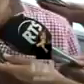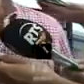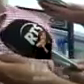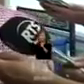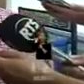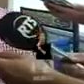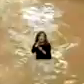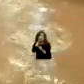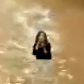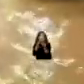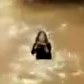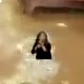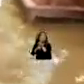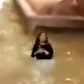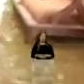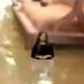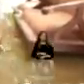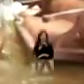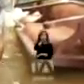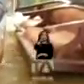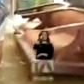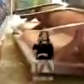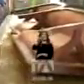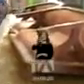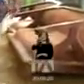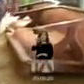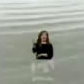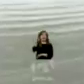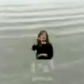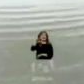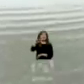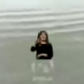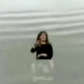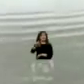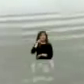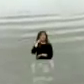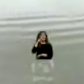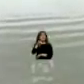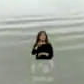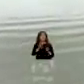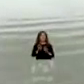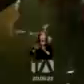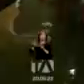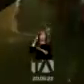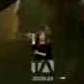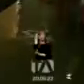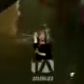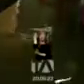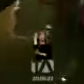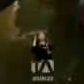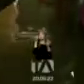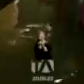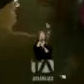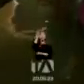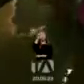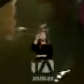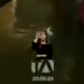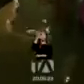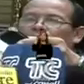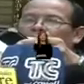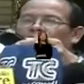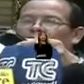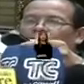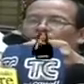más afectaciones. En Santa Lucía las evacuaciones no cesan. Este cantón fue declarado en emergencia la noche de lunes por su